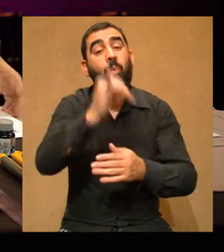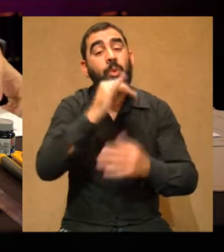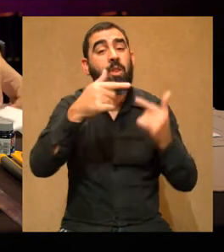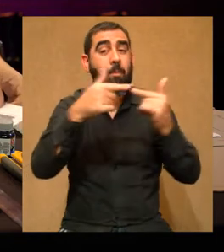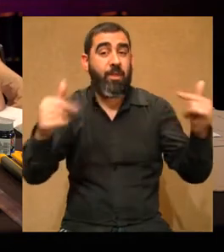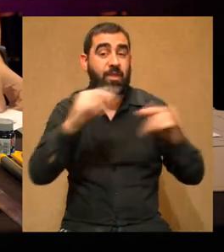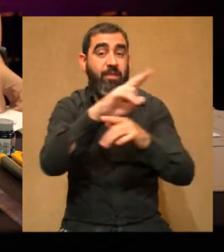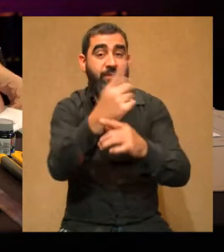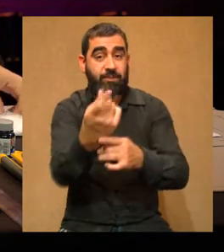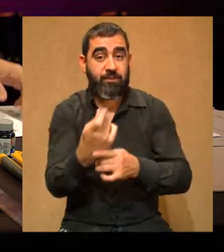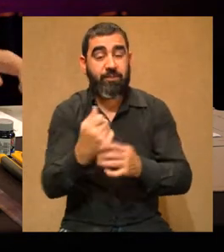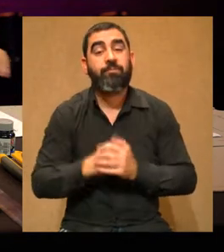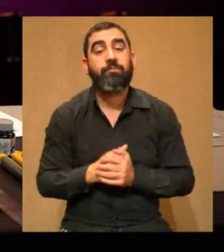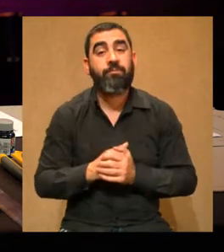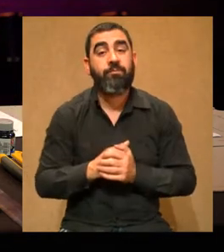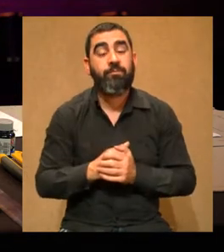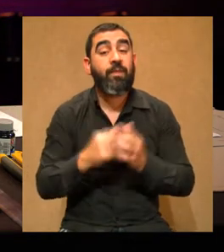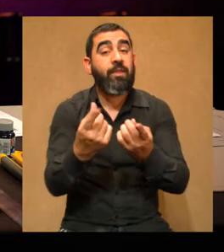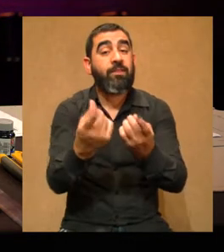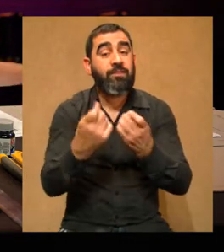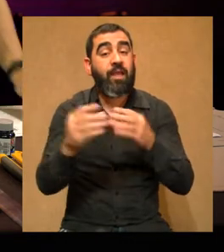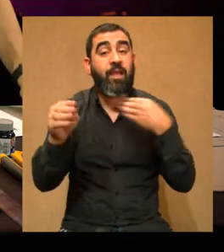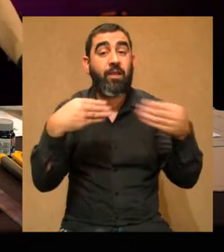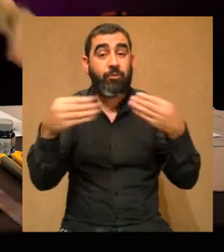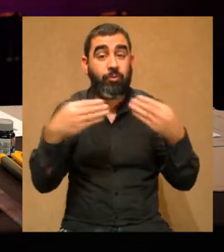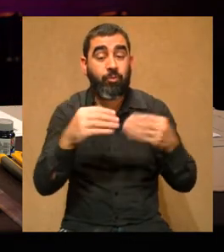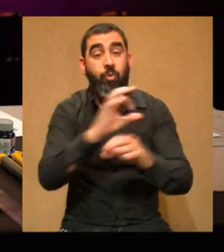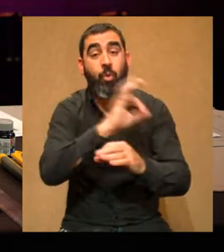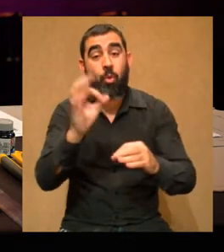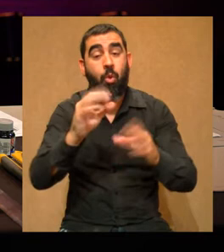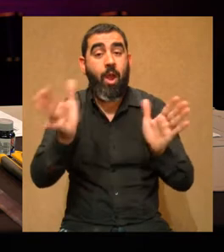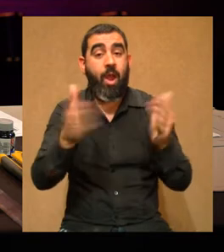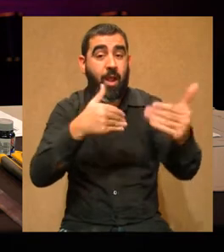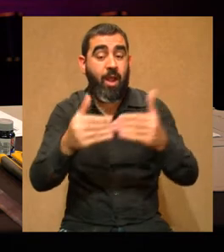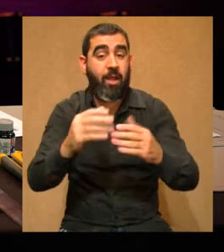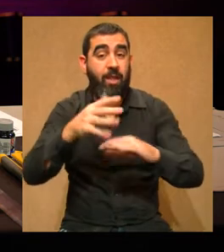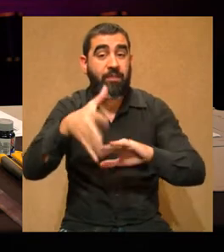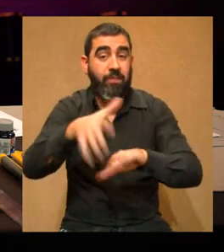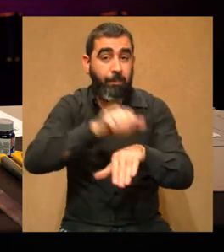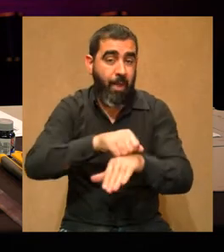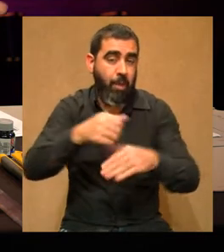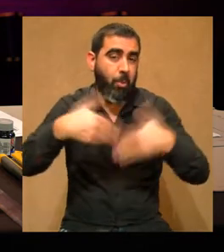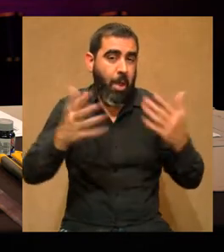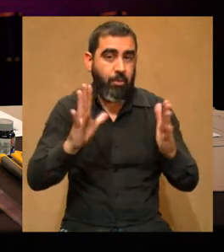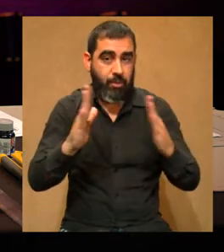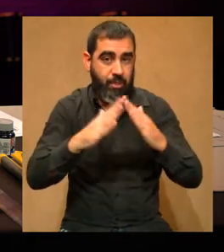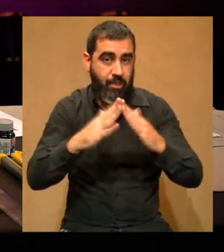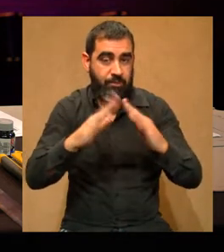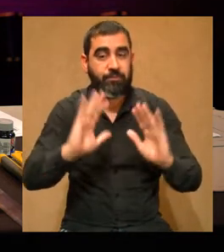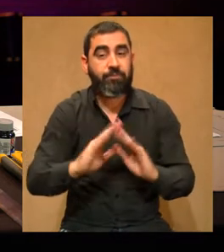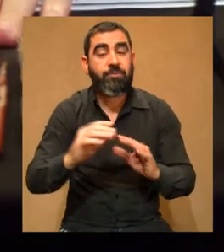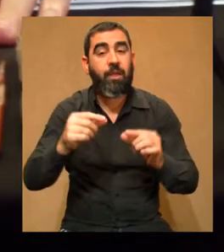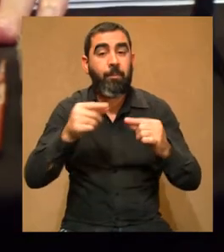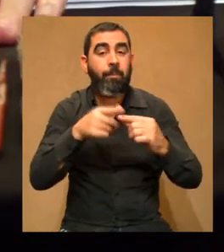voy a contar los materiales que vamos a necesitar vamos a necesitar cartón o una caja de zapatos lo que tengan en sus casas